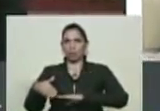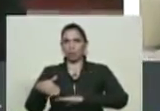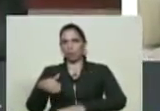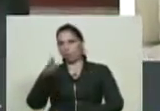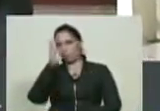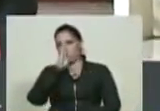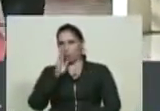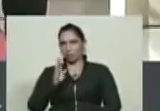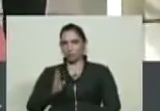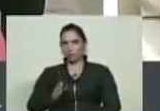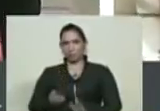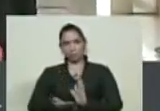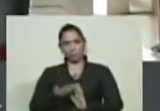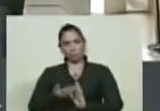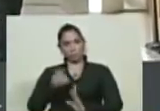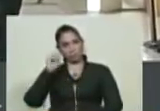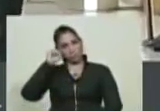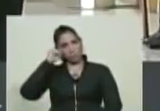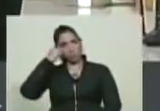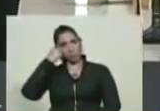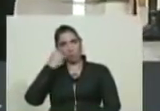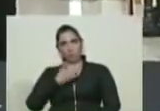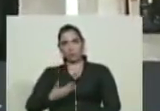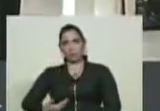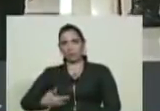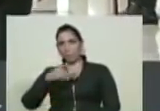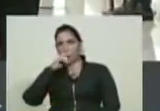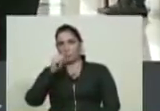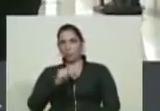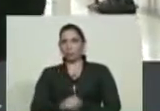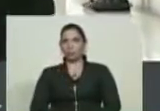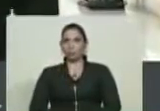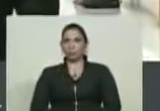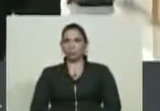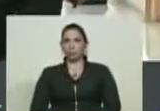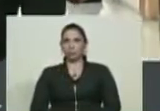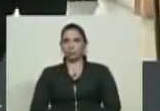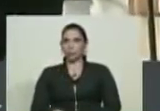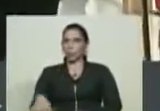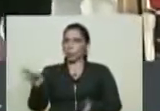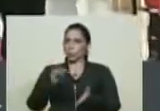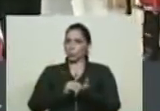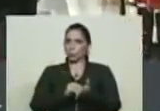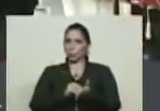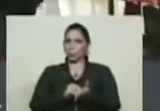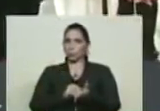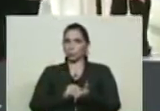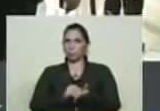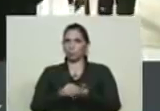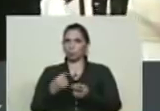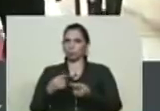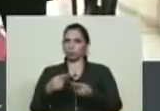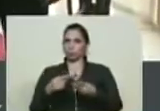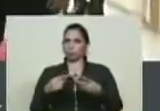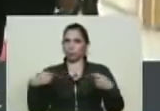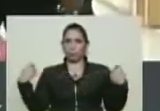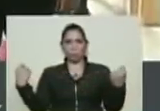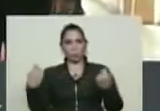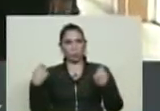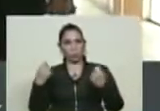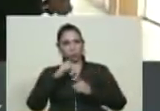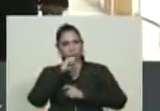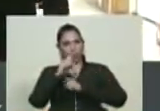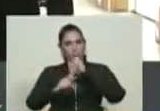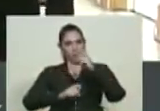pues recordarles que el jefe de Estado venezolano ha reiterado en diversas oportunidades la campaña de odio